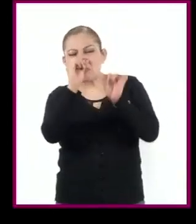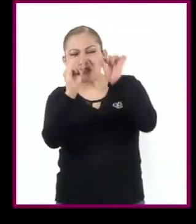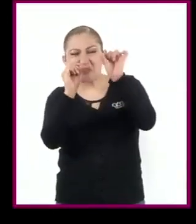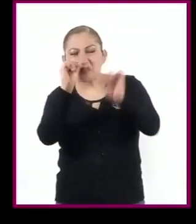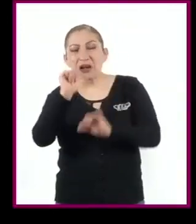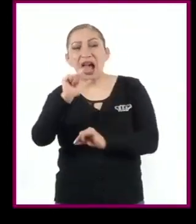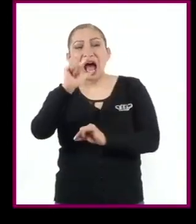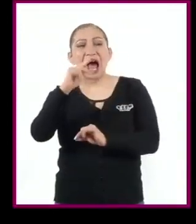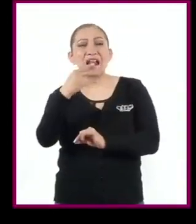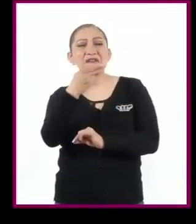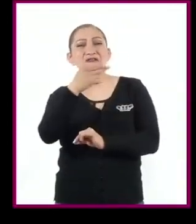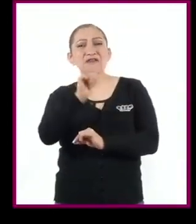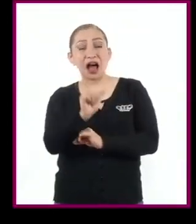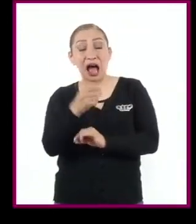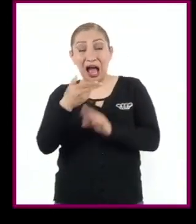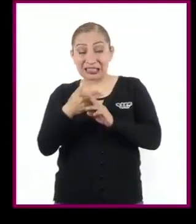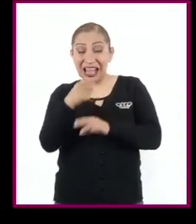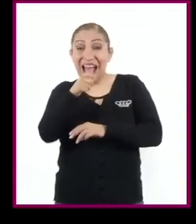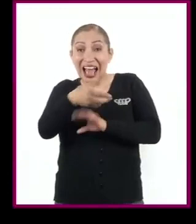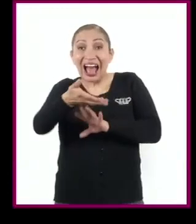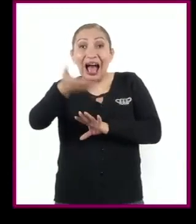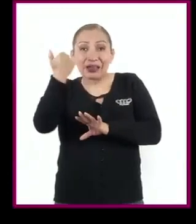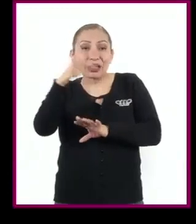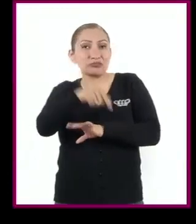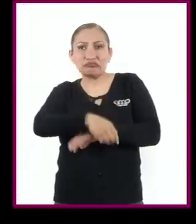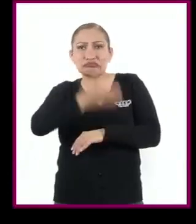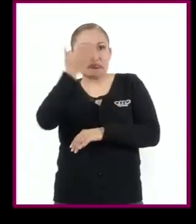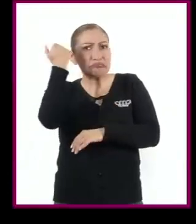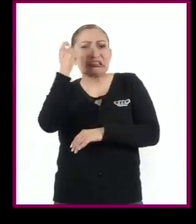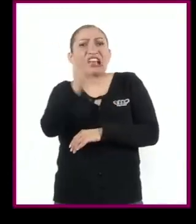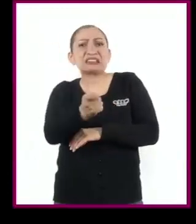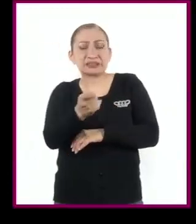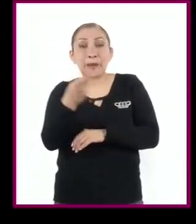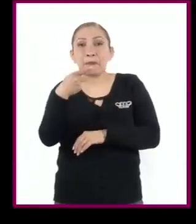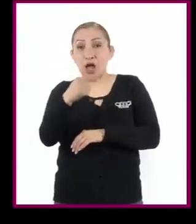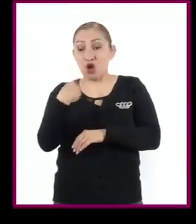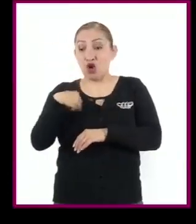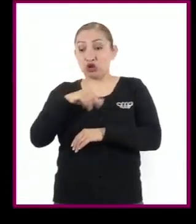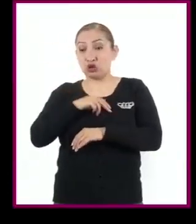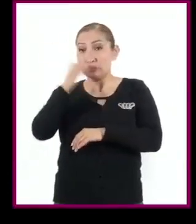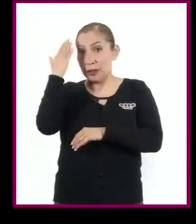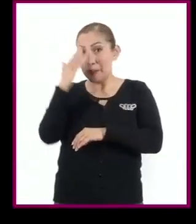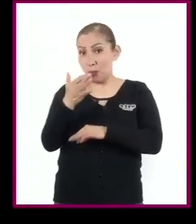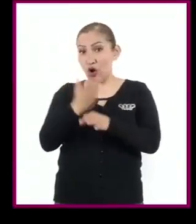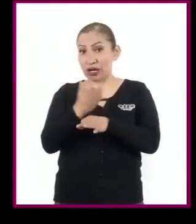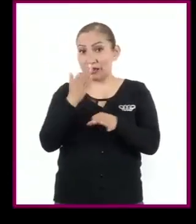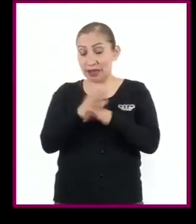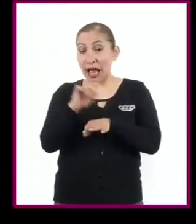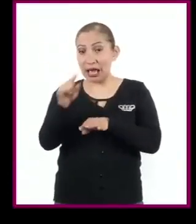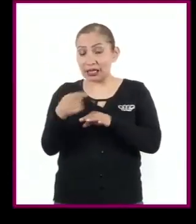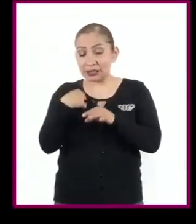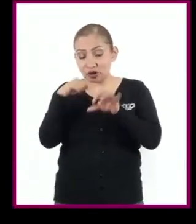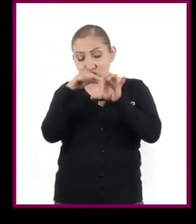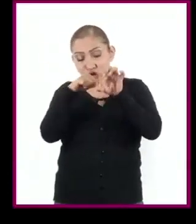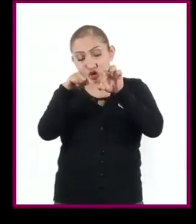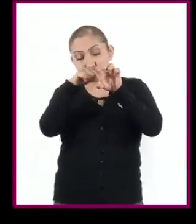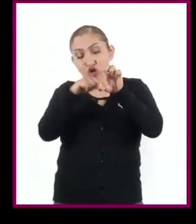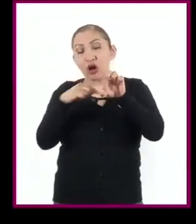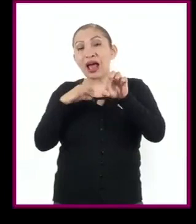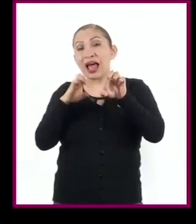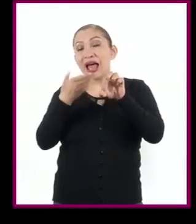alfa que, bueno, hasta ese momento él no sabía qué eran, pero nosotros sabemos que son núcleos de